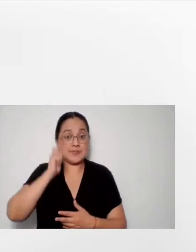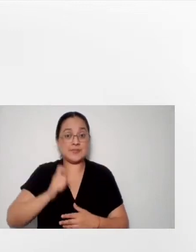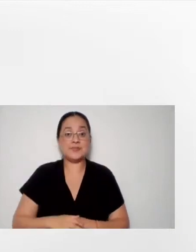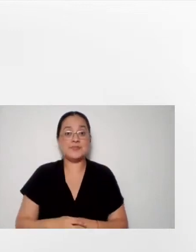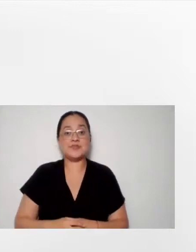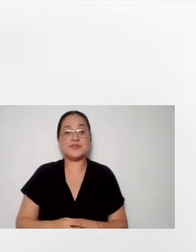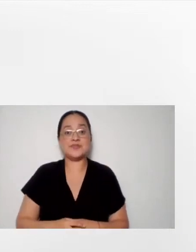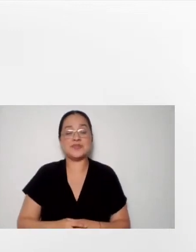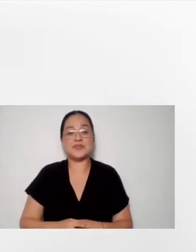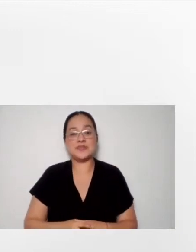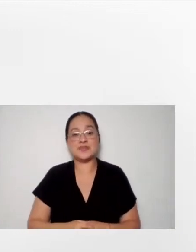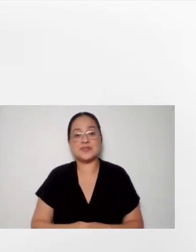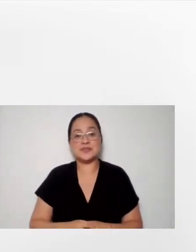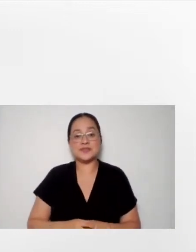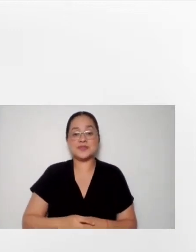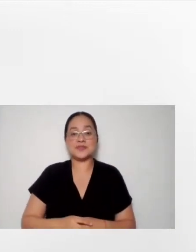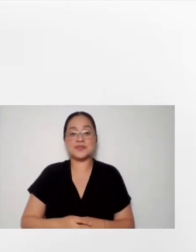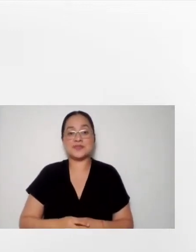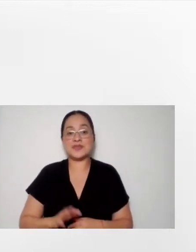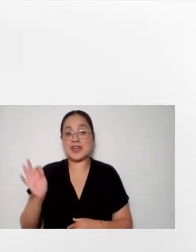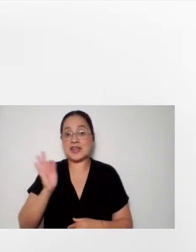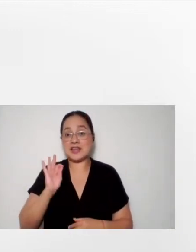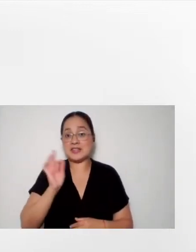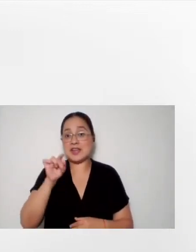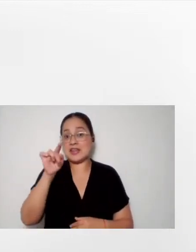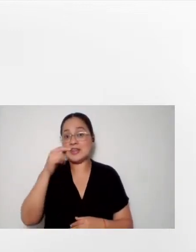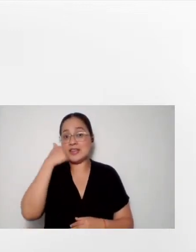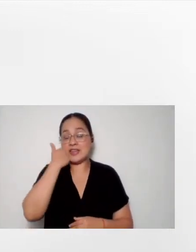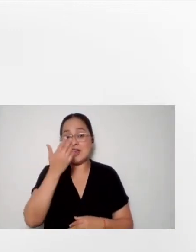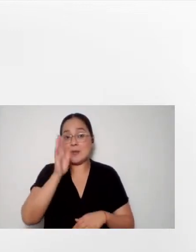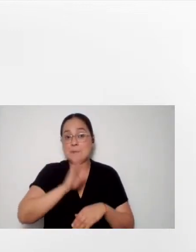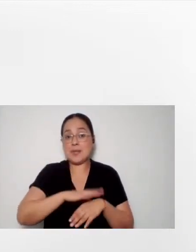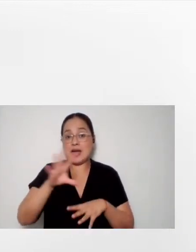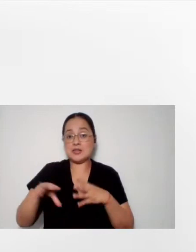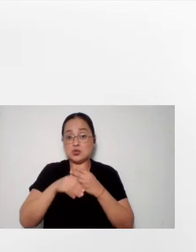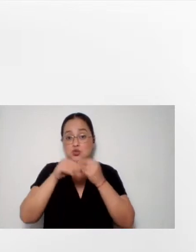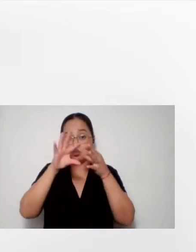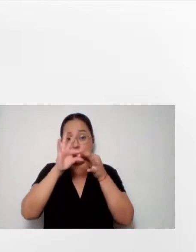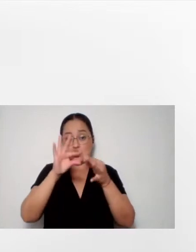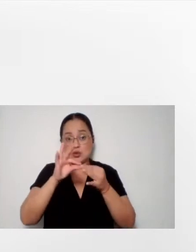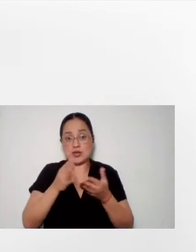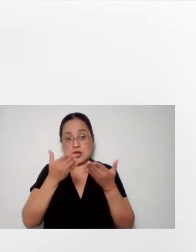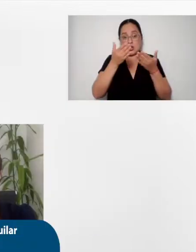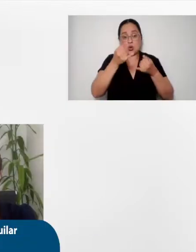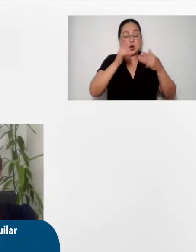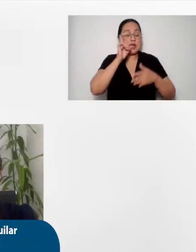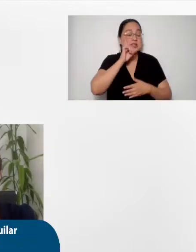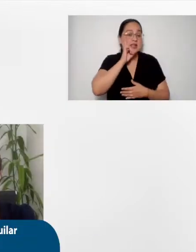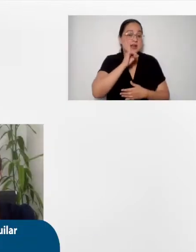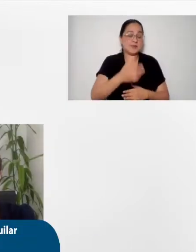No sé si ustedes quieren decir algo para finalizar esta sesión. Jueza Almadelia.